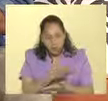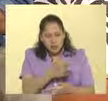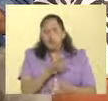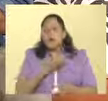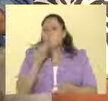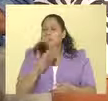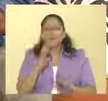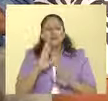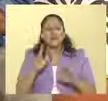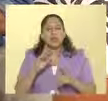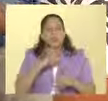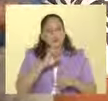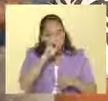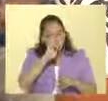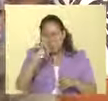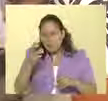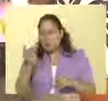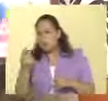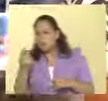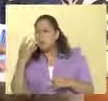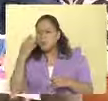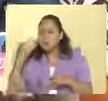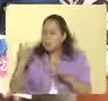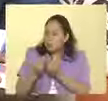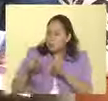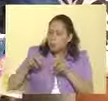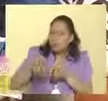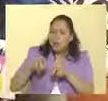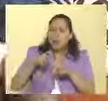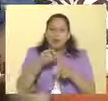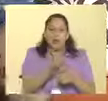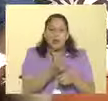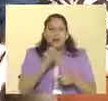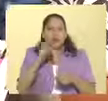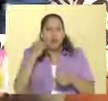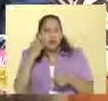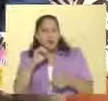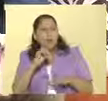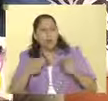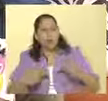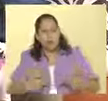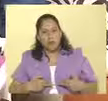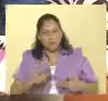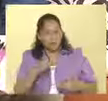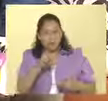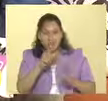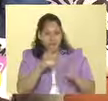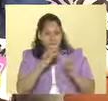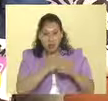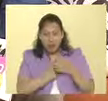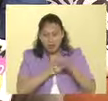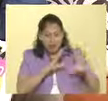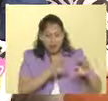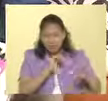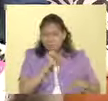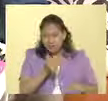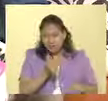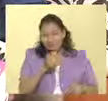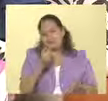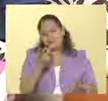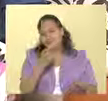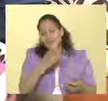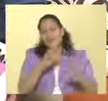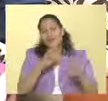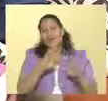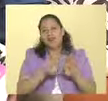puedan ser más sociables, puedan aceptar más a otro perro, a otro gato o a un ser humano. Si no se da correctamente ese periodo de